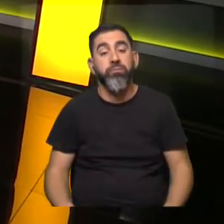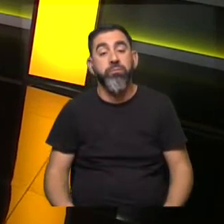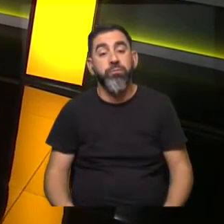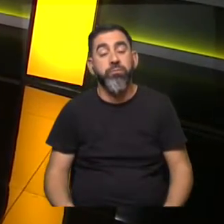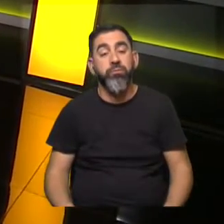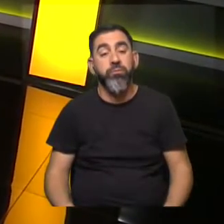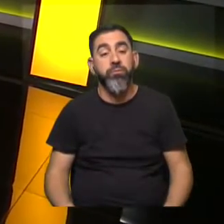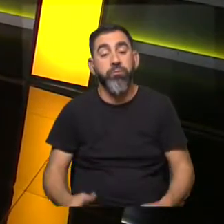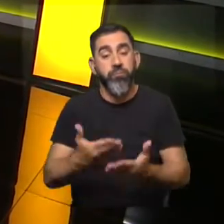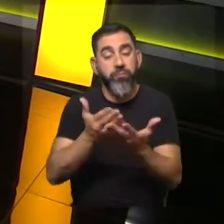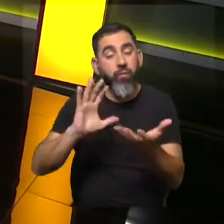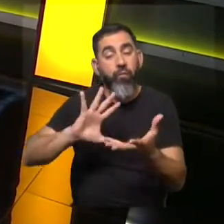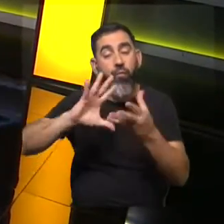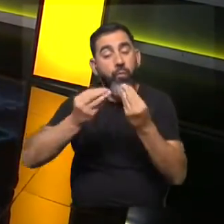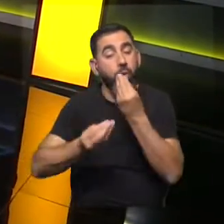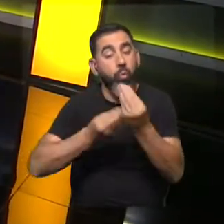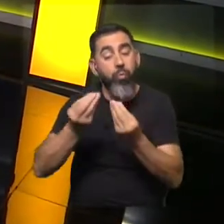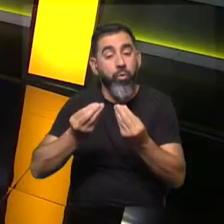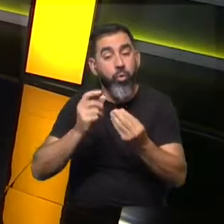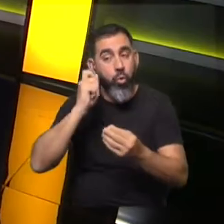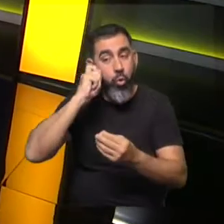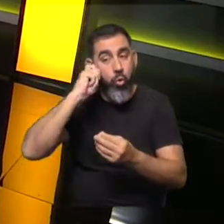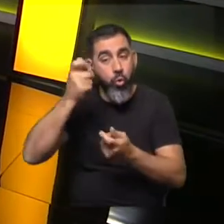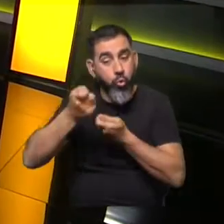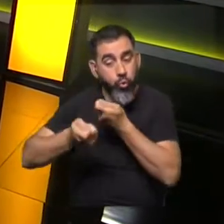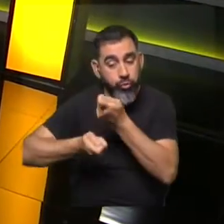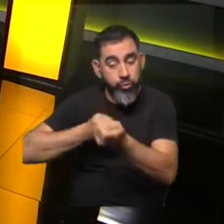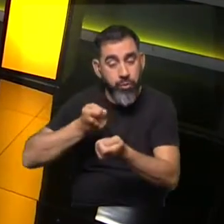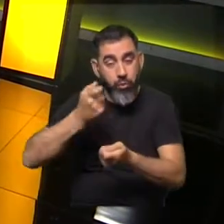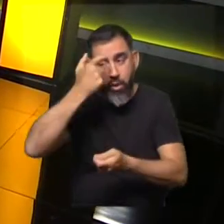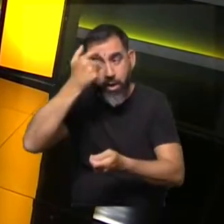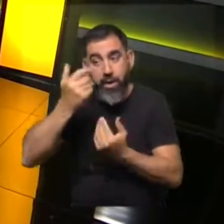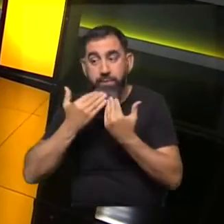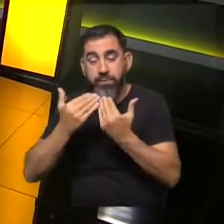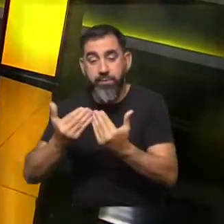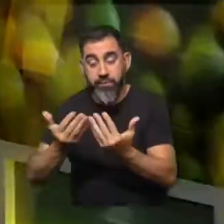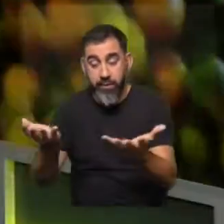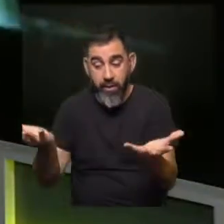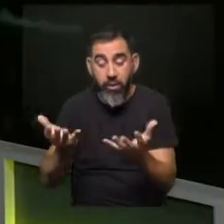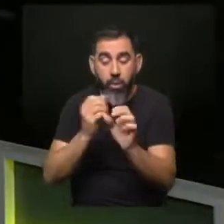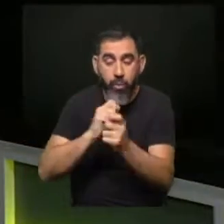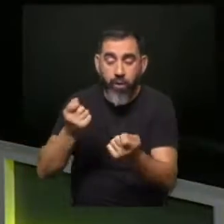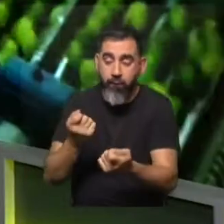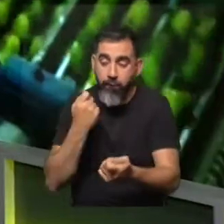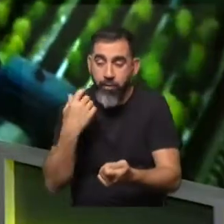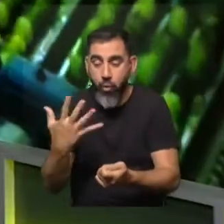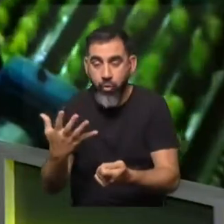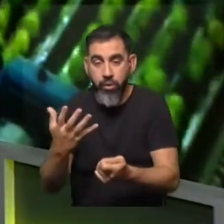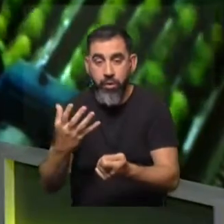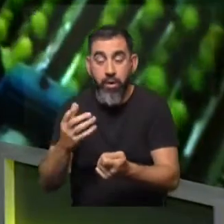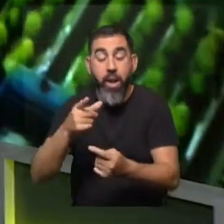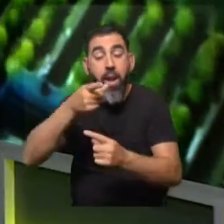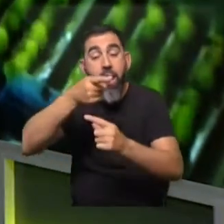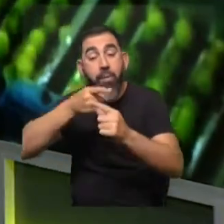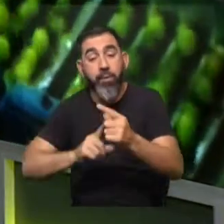moderada, que nos muestra un camino, cómo el conocimiento aplicado, como la ciencia, en este caso puede revalorizar la